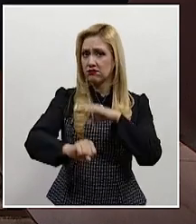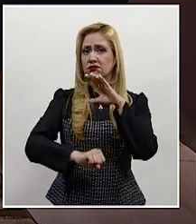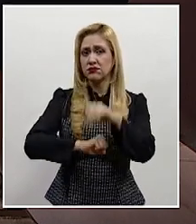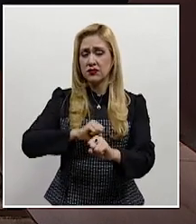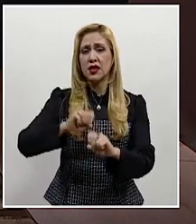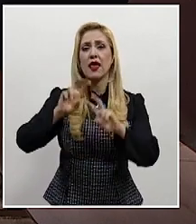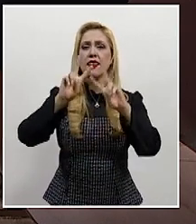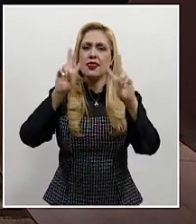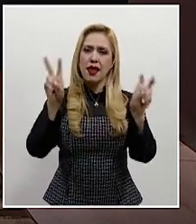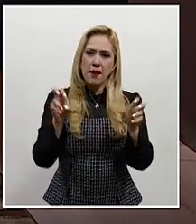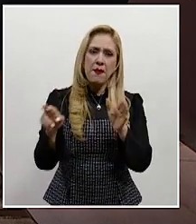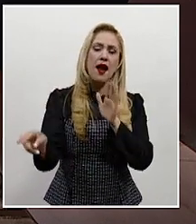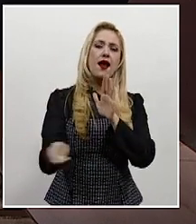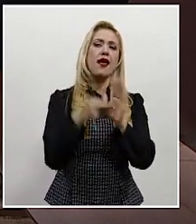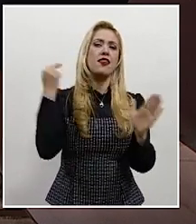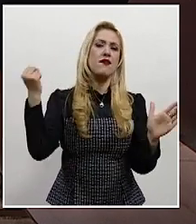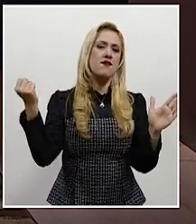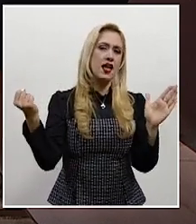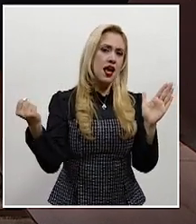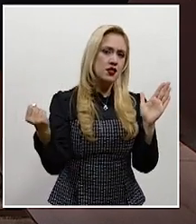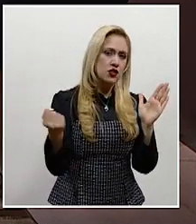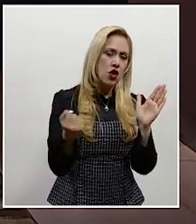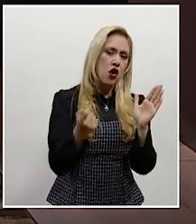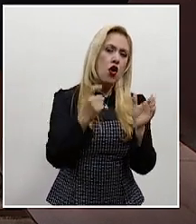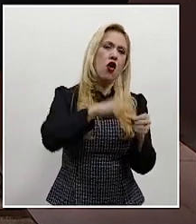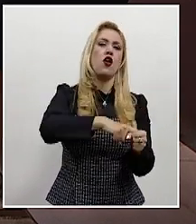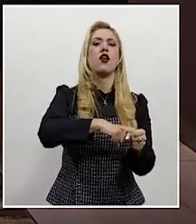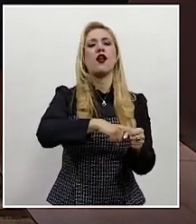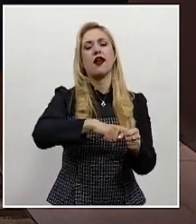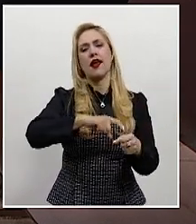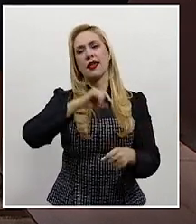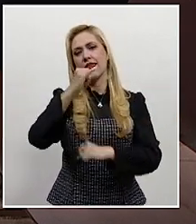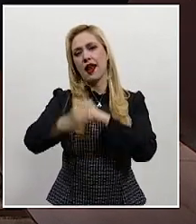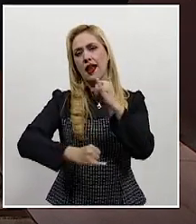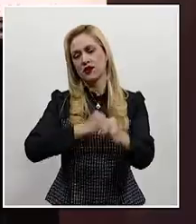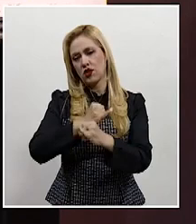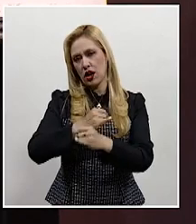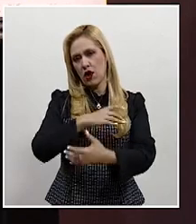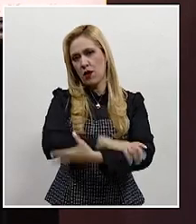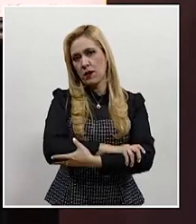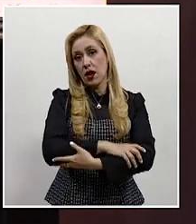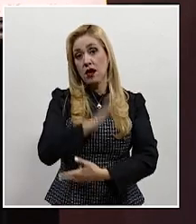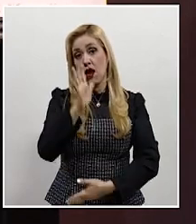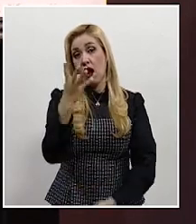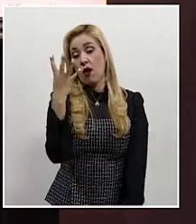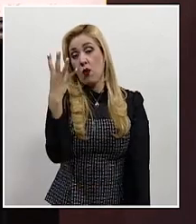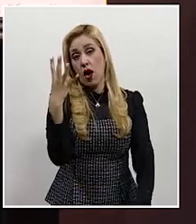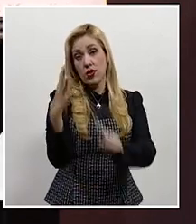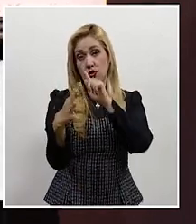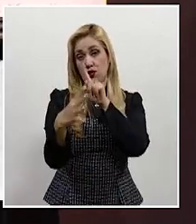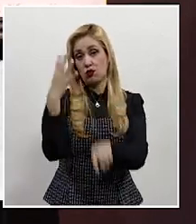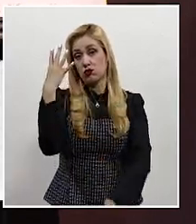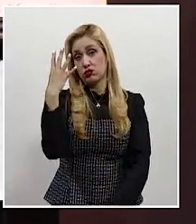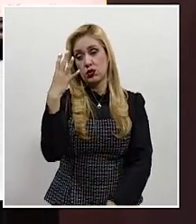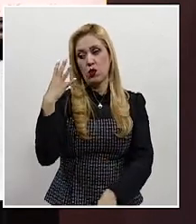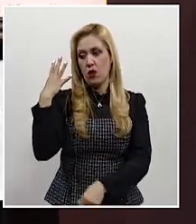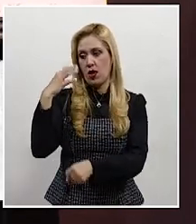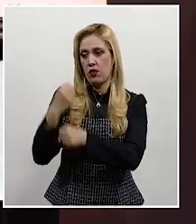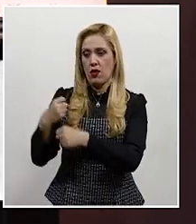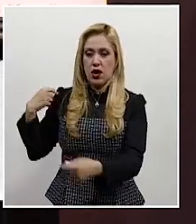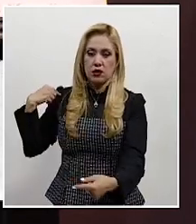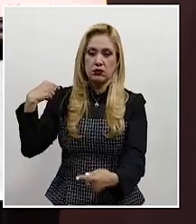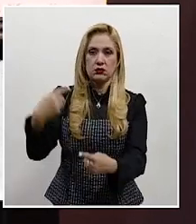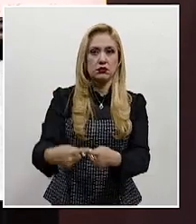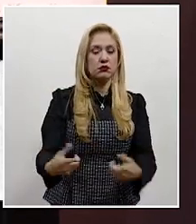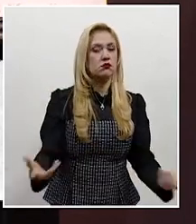de ratificación de los convenios internacionales. Hemos ratificado 4 en estos 4 años,